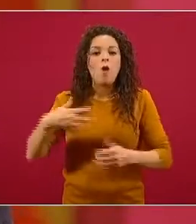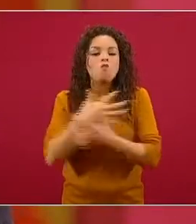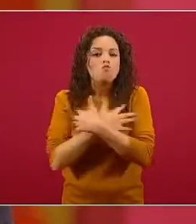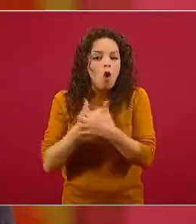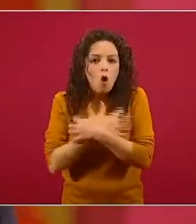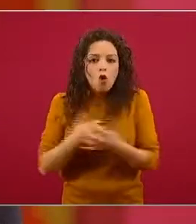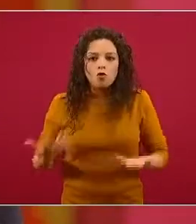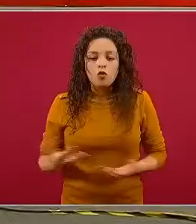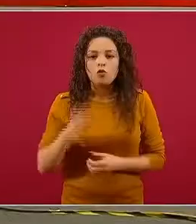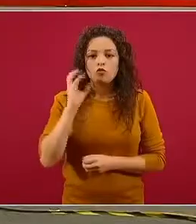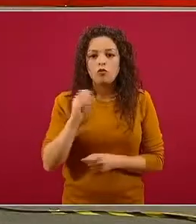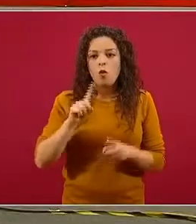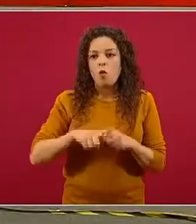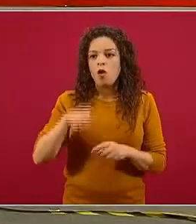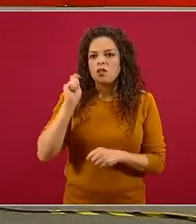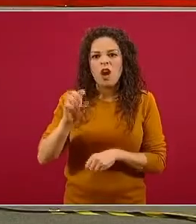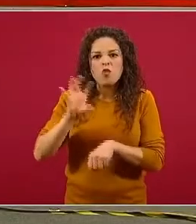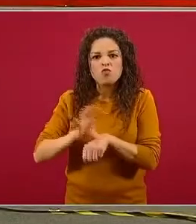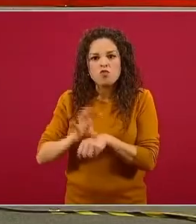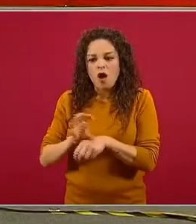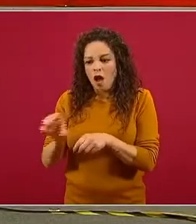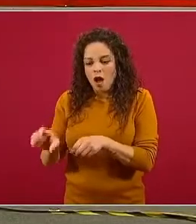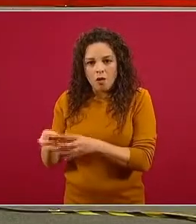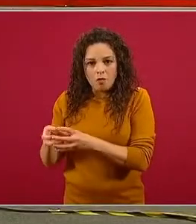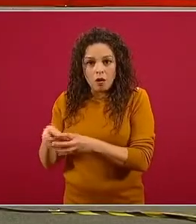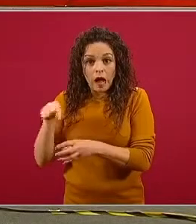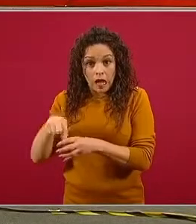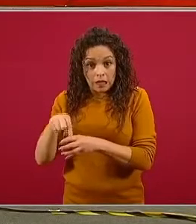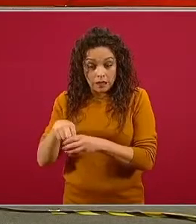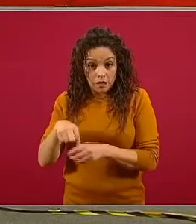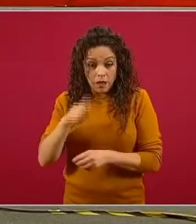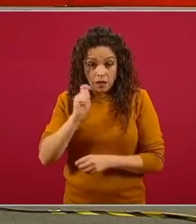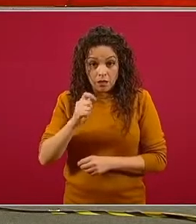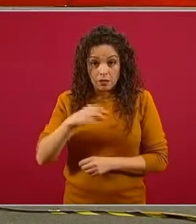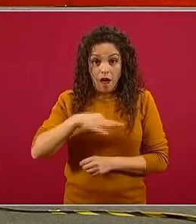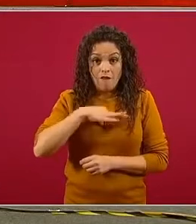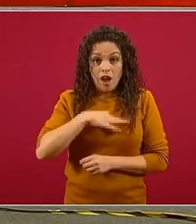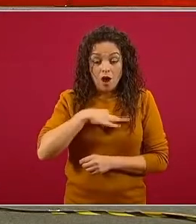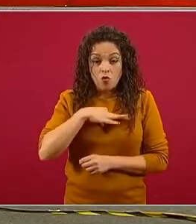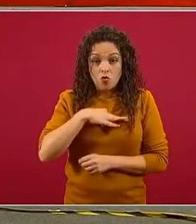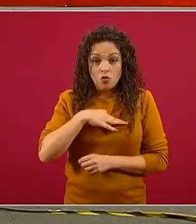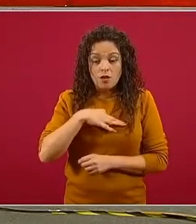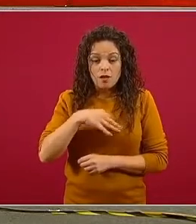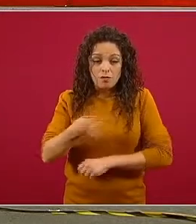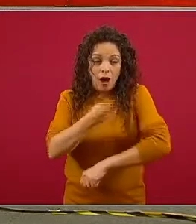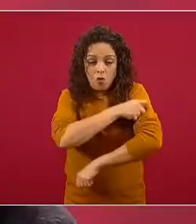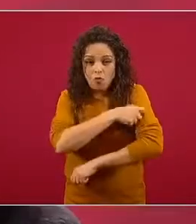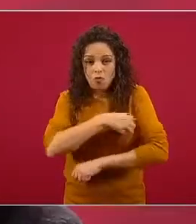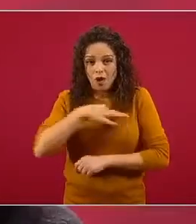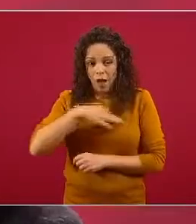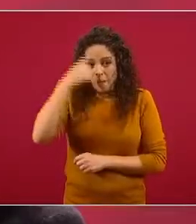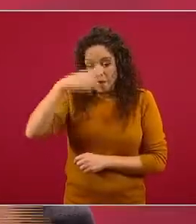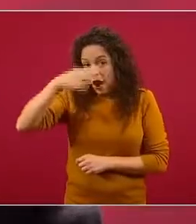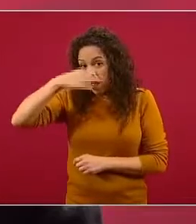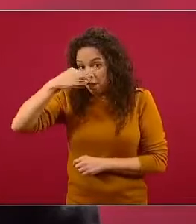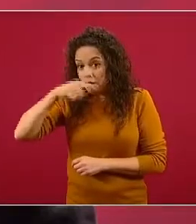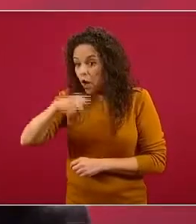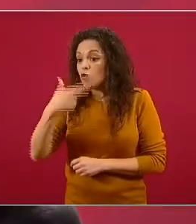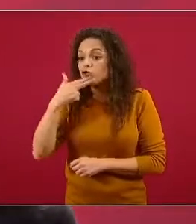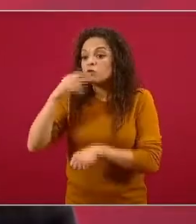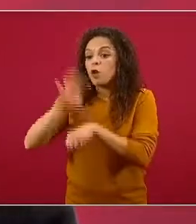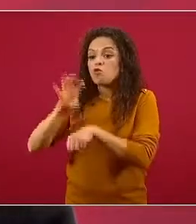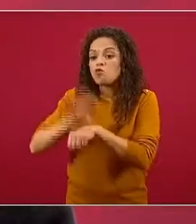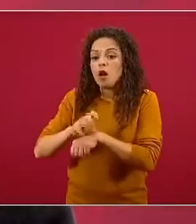utilizado embriones de huevo. La vacuna contra la influenza se hace en embriones de huevo, se inoculan huevos de gallina, obviamente